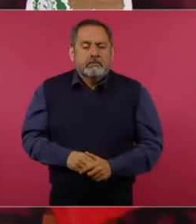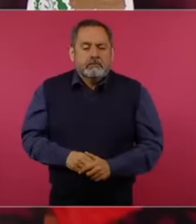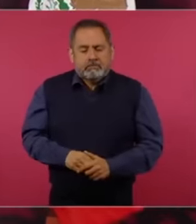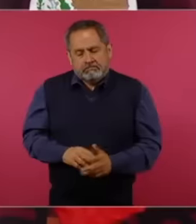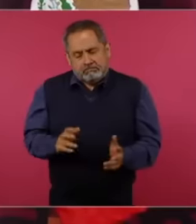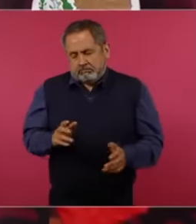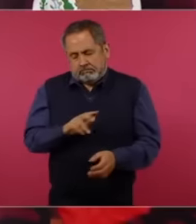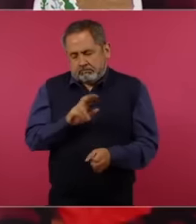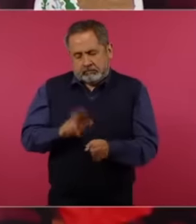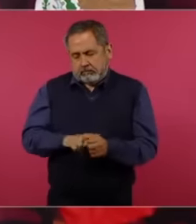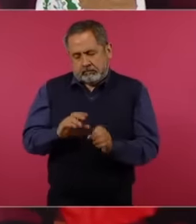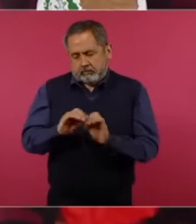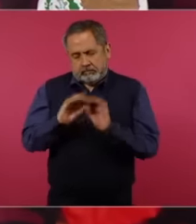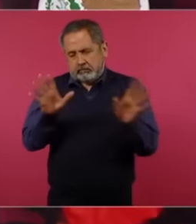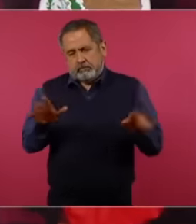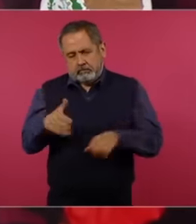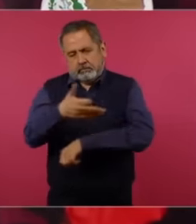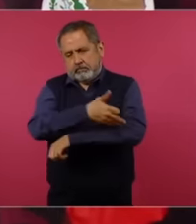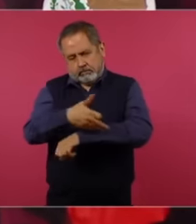natural